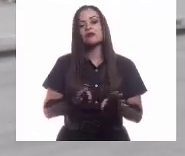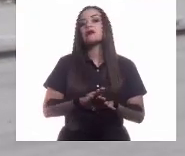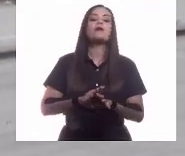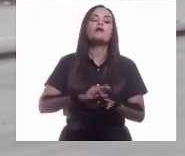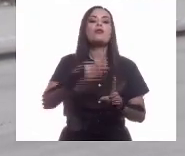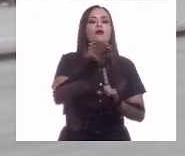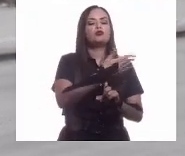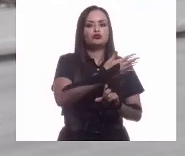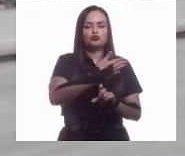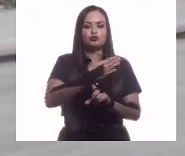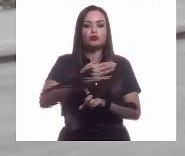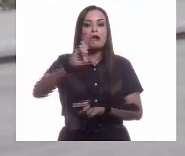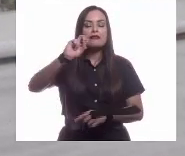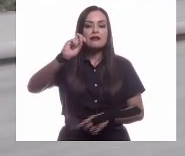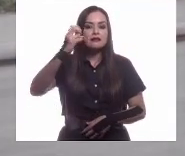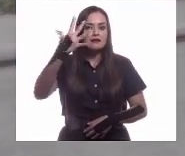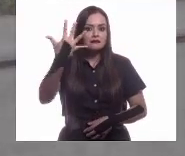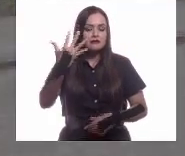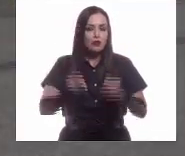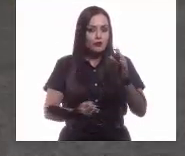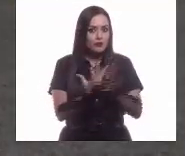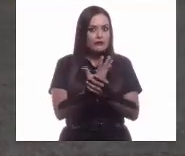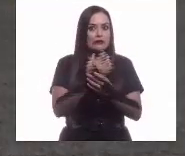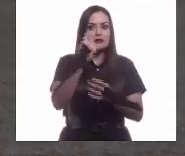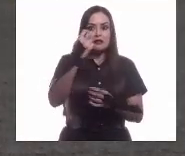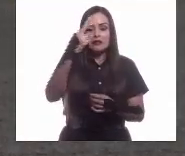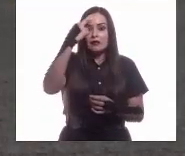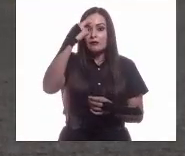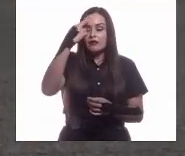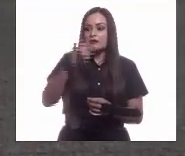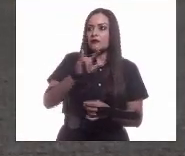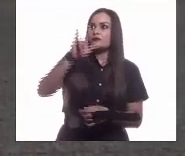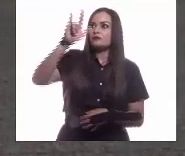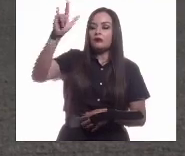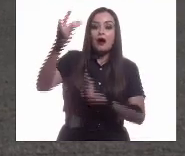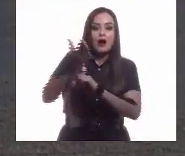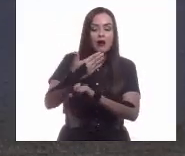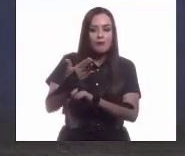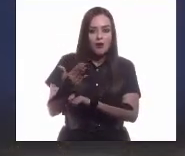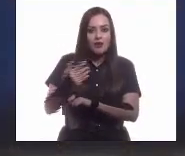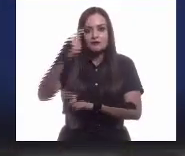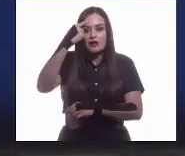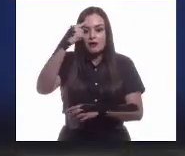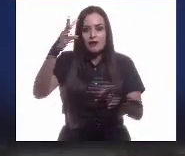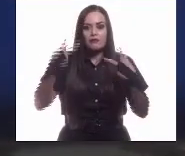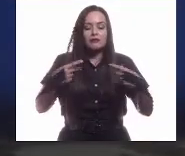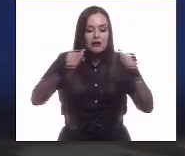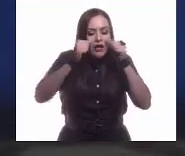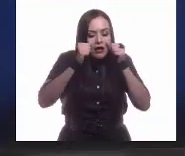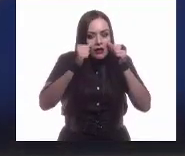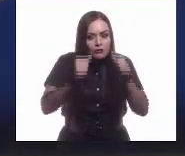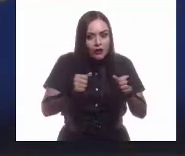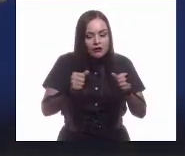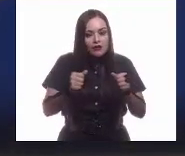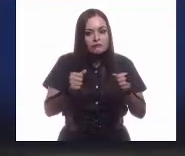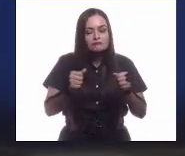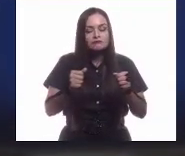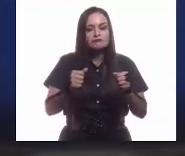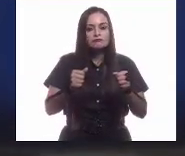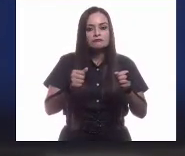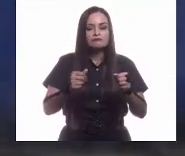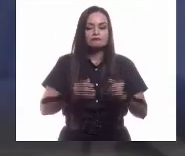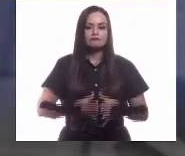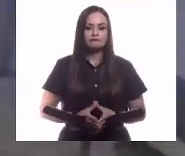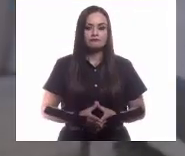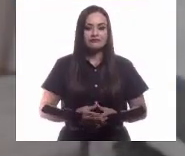ambulancias que junto con nuestra ambulancia aérea facilita la atención médica oportuna, venciendo la distancia que dificulta